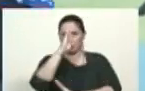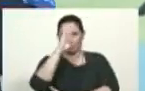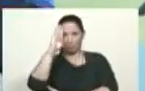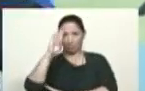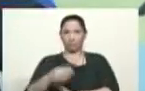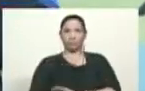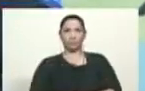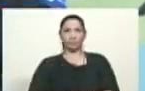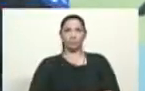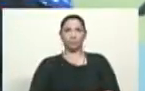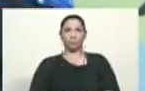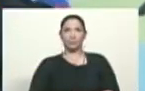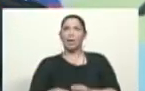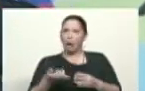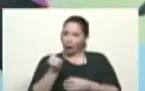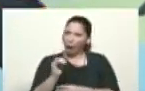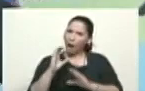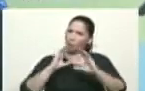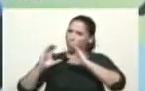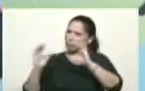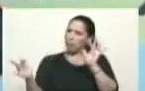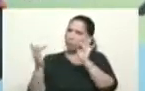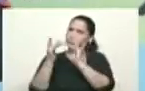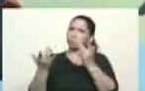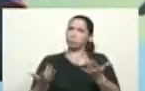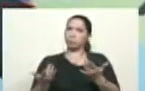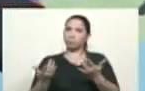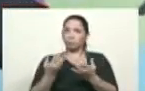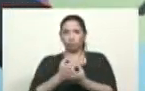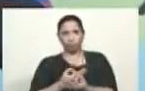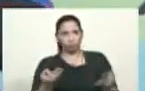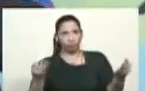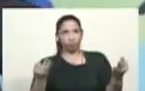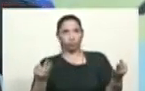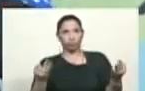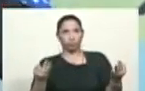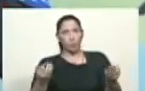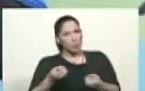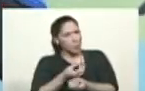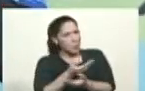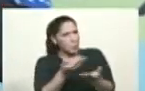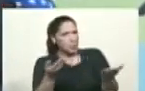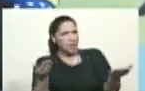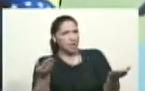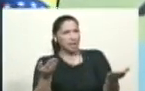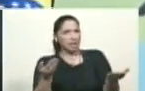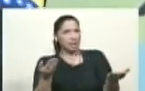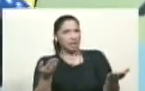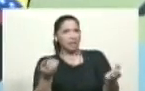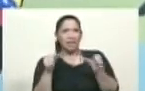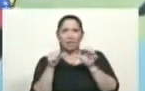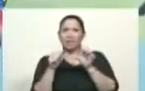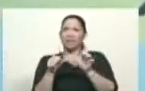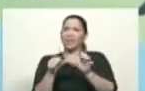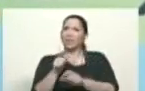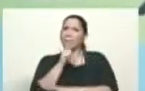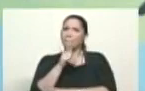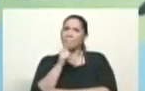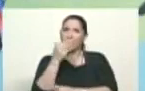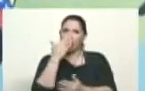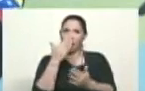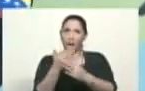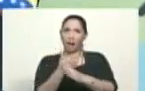Cabello, y sigue habiendo comunicación. Está bien, a ustedes no quieren, quedan muy mal ante los gringos. Si...